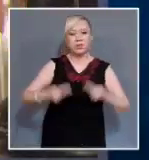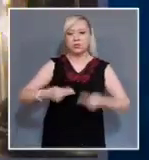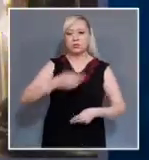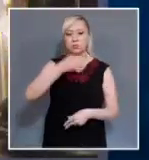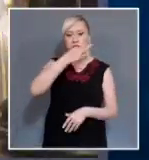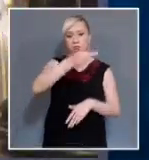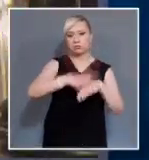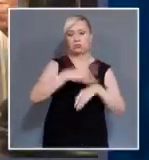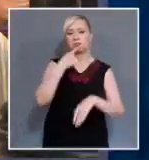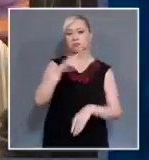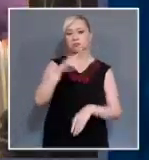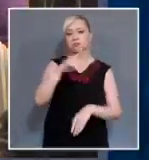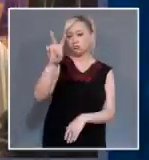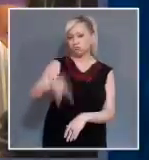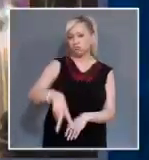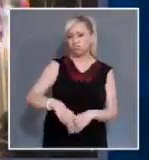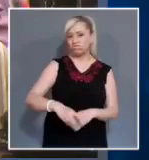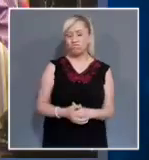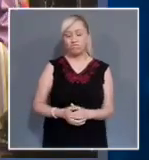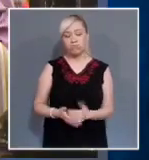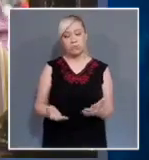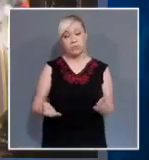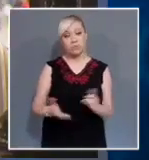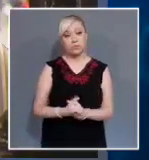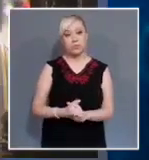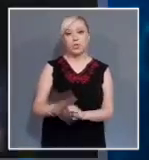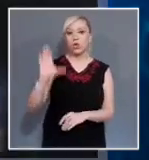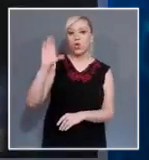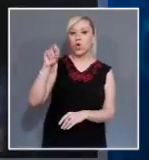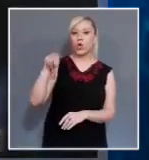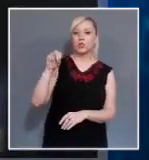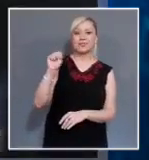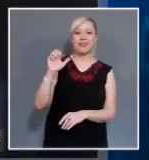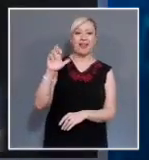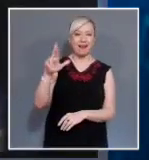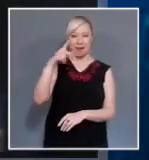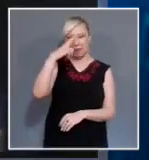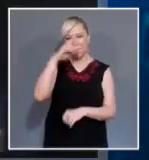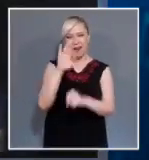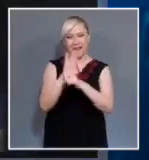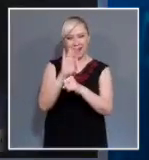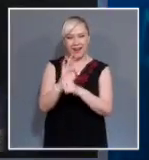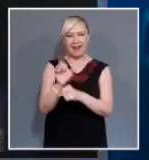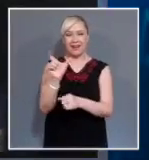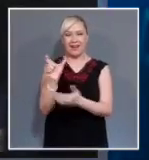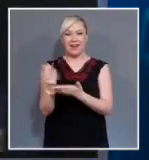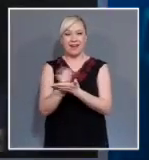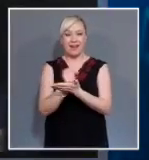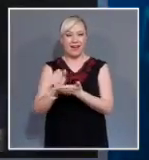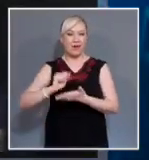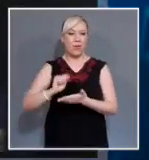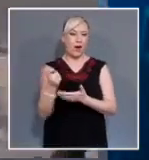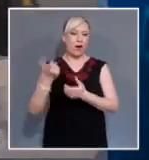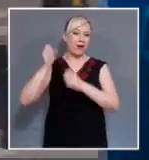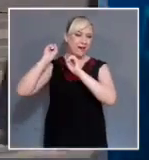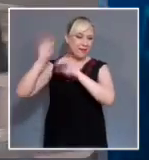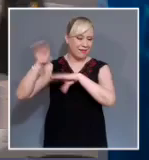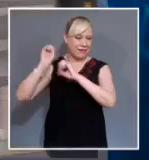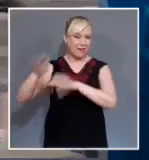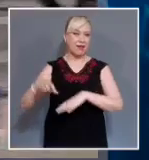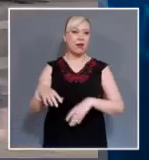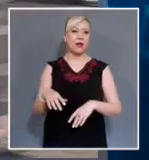de acuerdo con cifras de la Consar las minusvalías registradas por las Afore en el 2022 están en proceso de recuperación